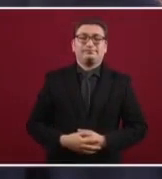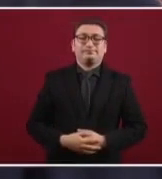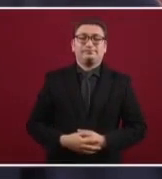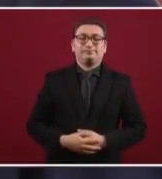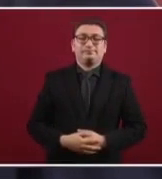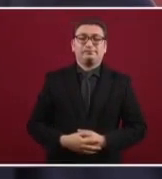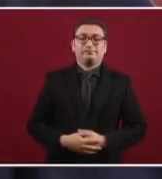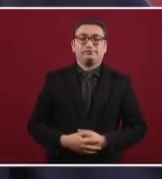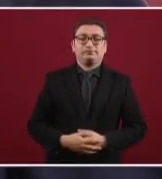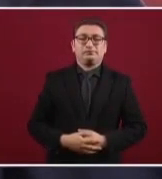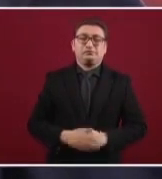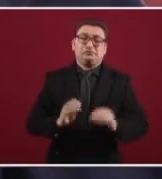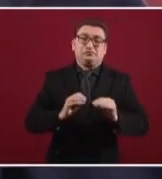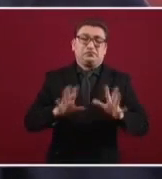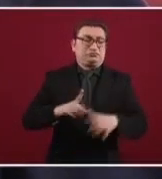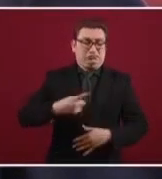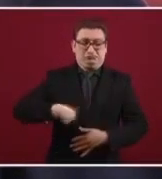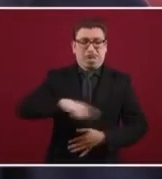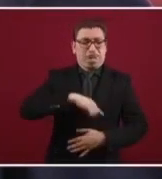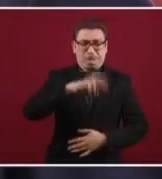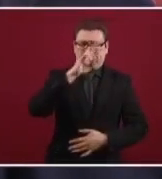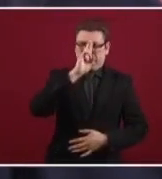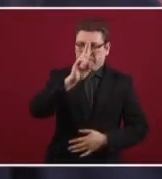y respetar.